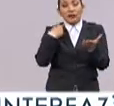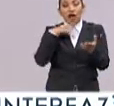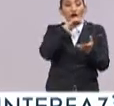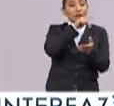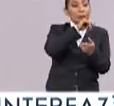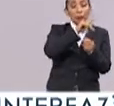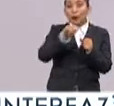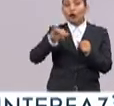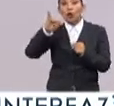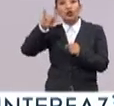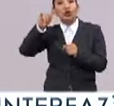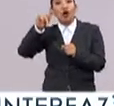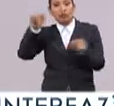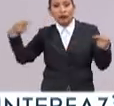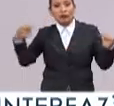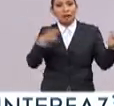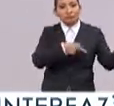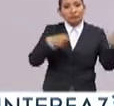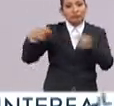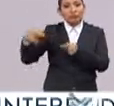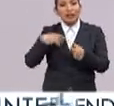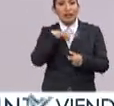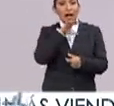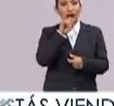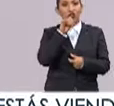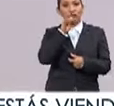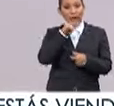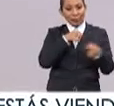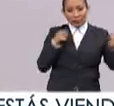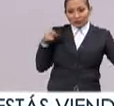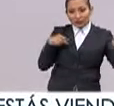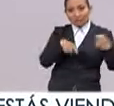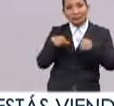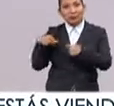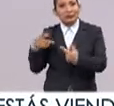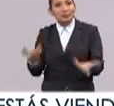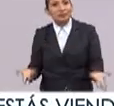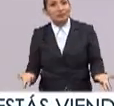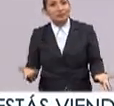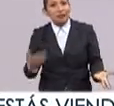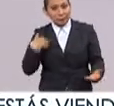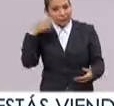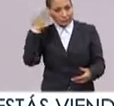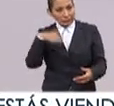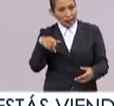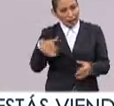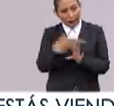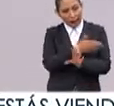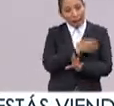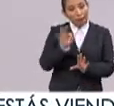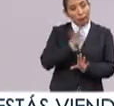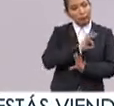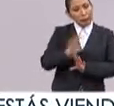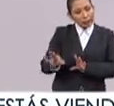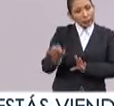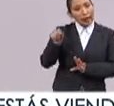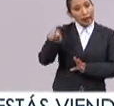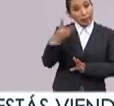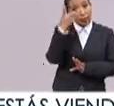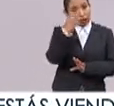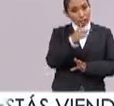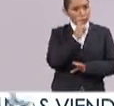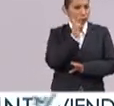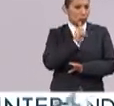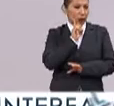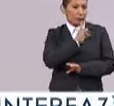octavio paz- y julio cortázar entre octavio paz y carlos fuentes que después ya se supo que había la posibilidad de que dos